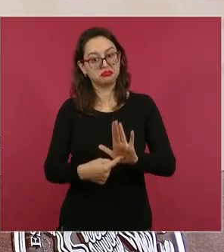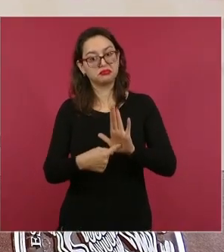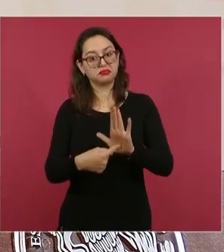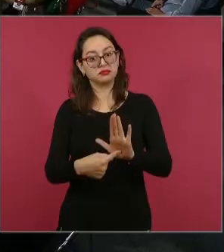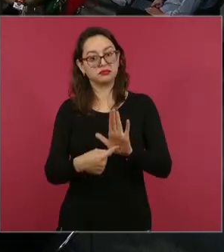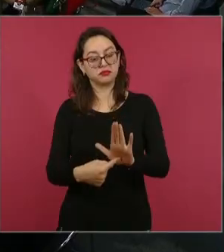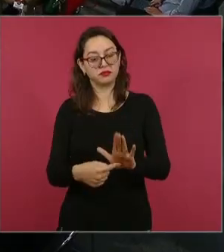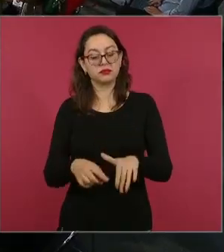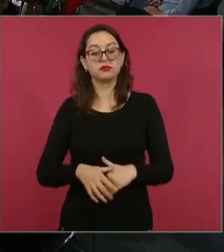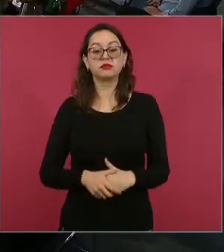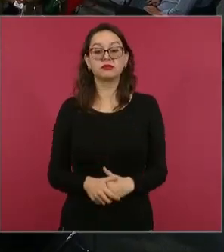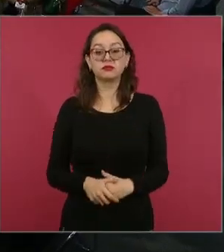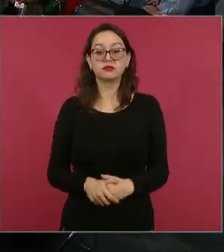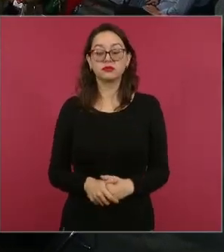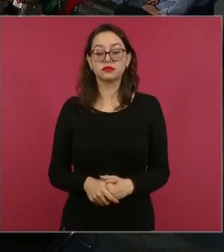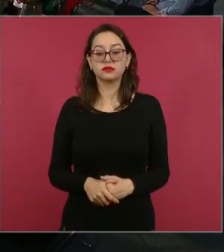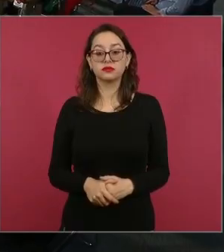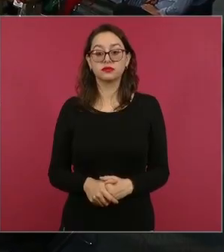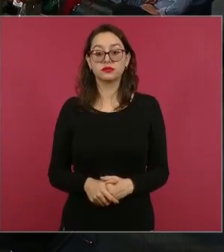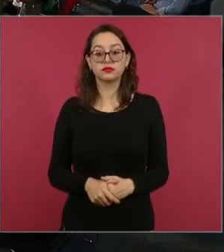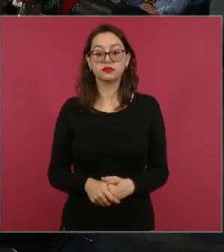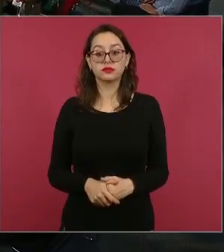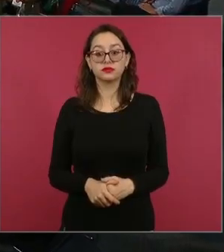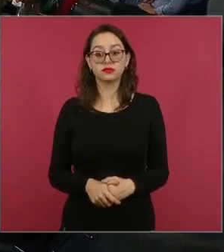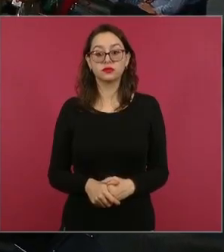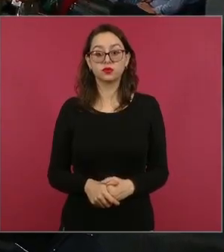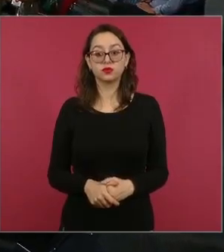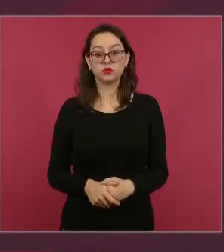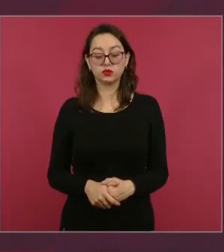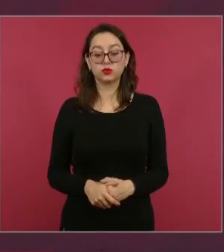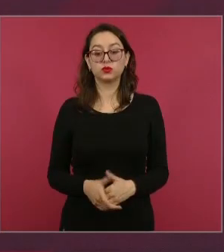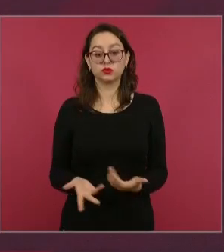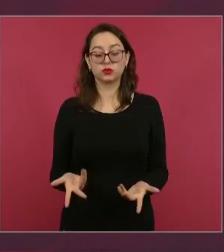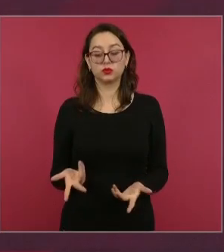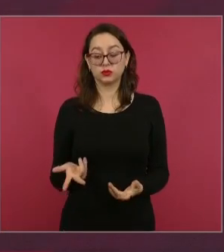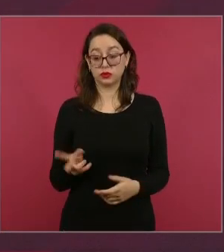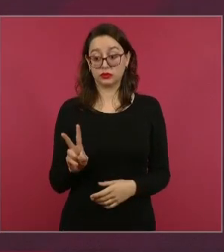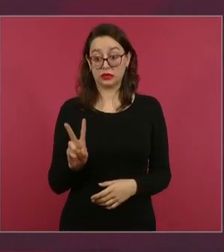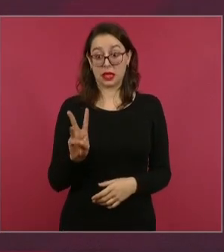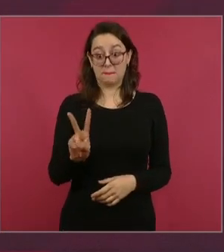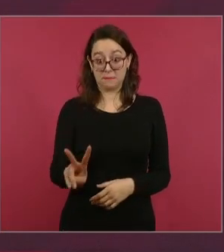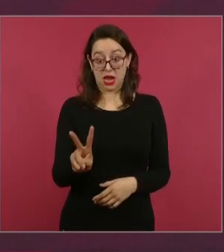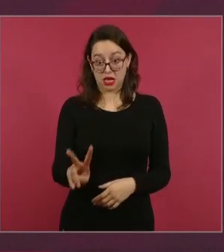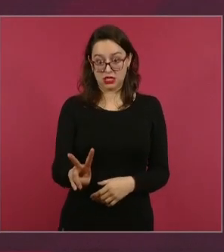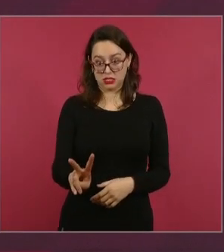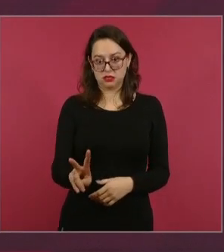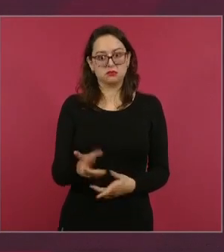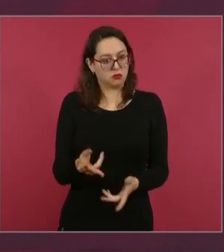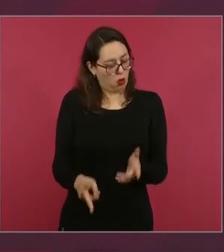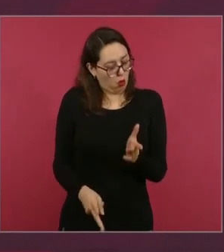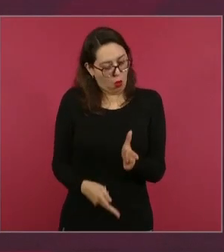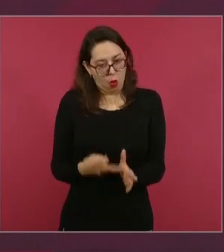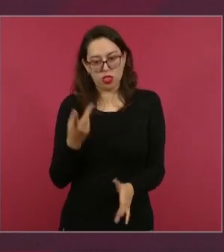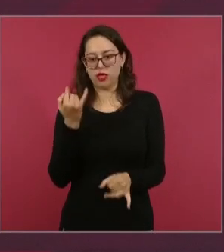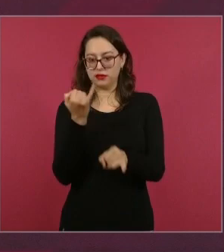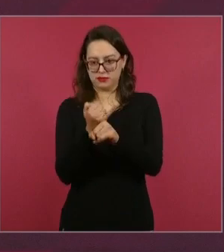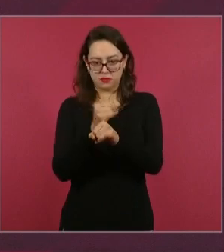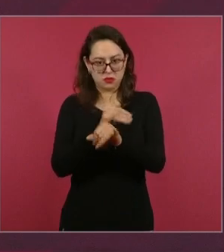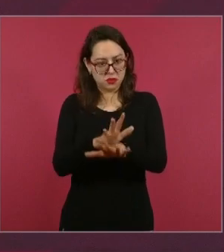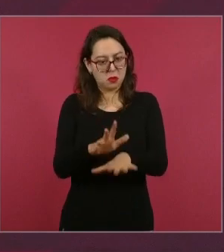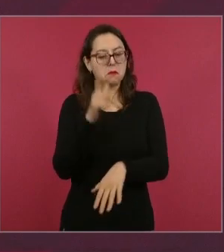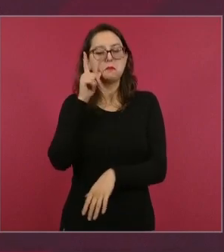informando bueno presidente el viernes nosotros vamos a informar porque eh mañana